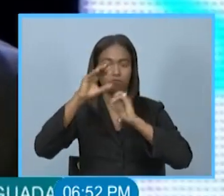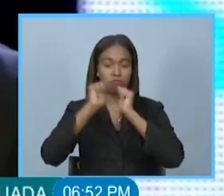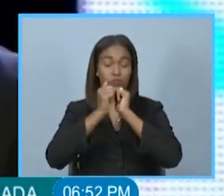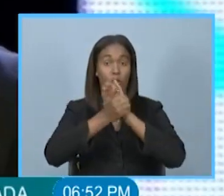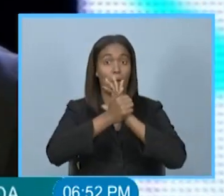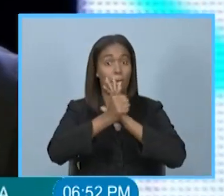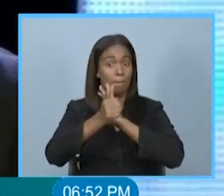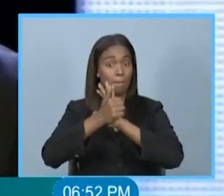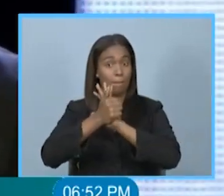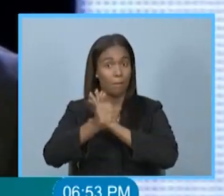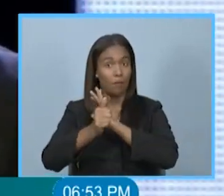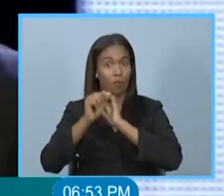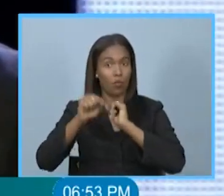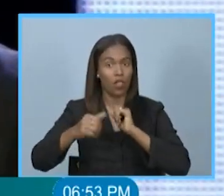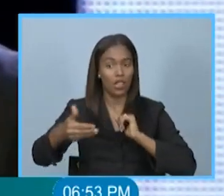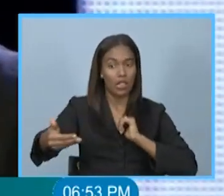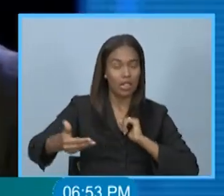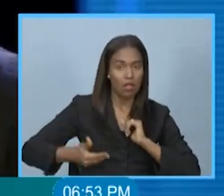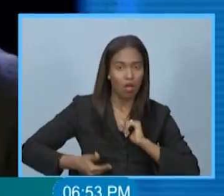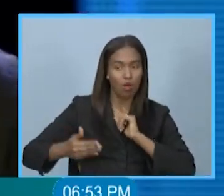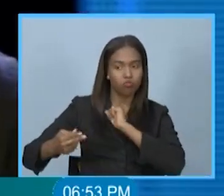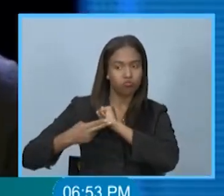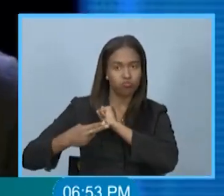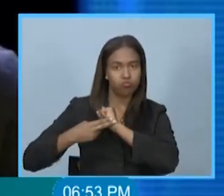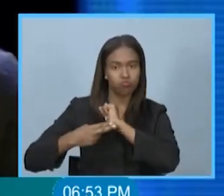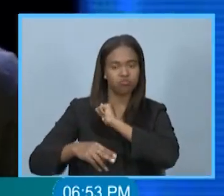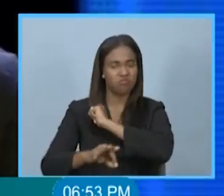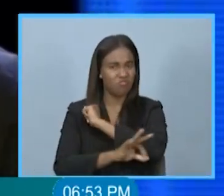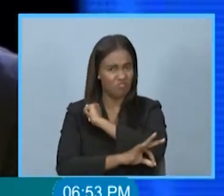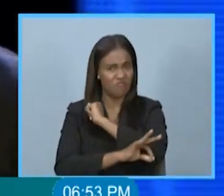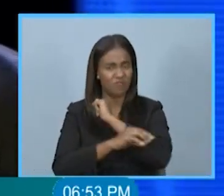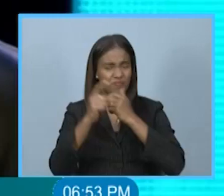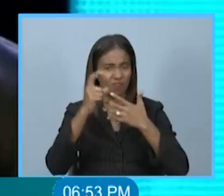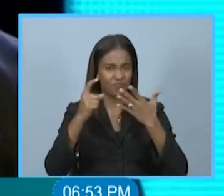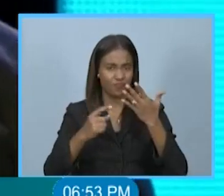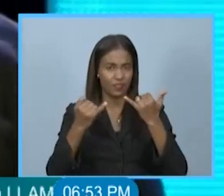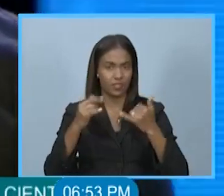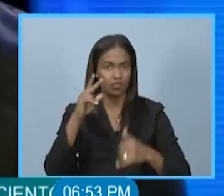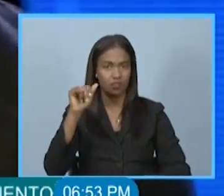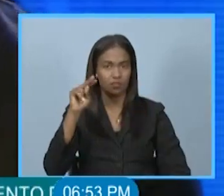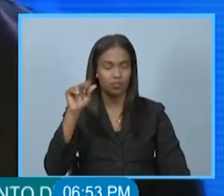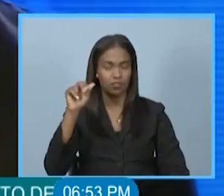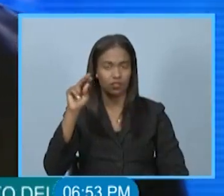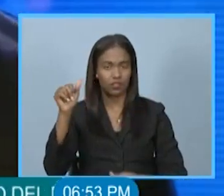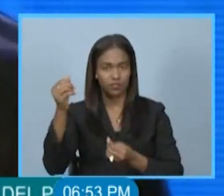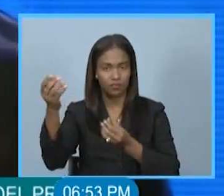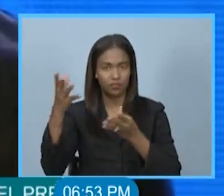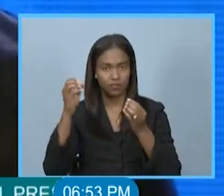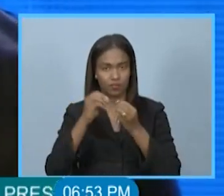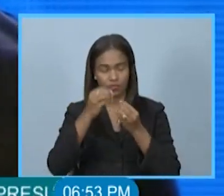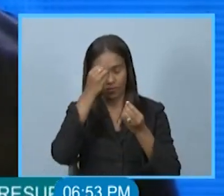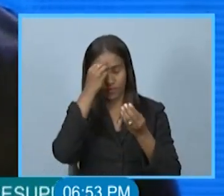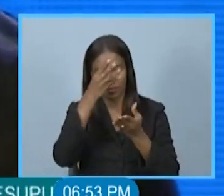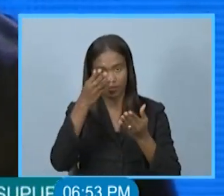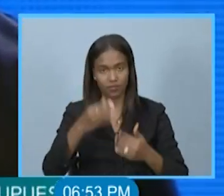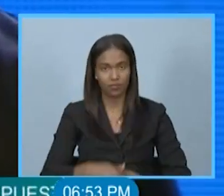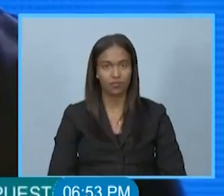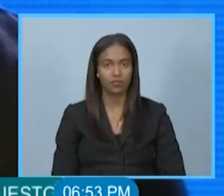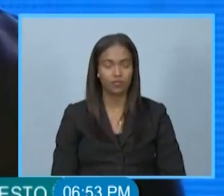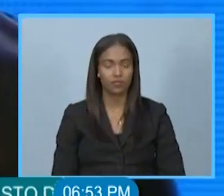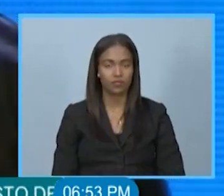capacidad de recibir y almacenar sustancias controladas Ramón Santana Álvarez nos completa el reporte